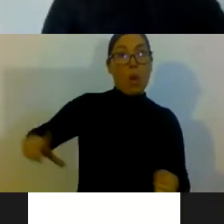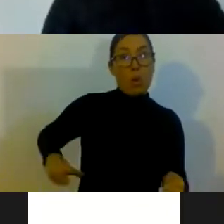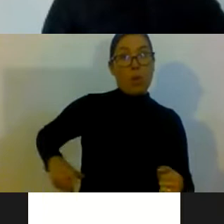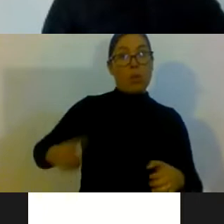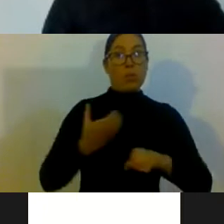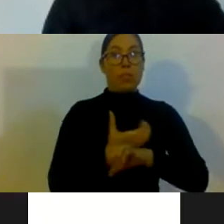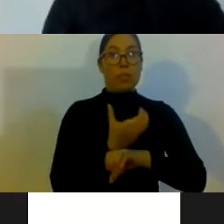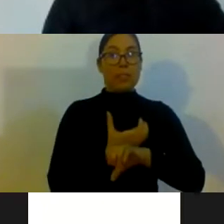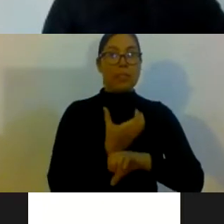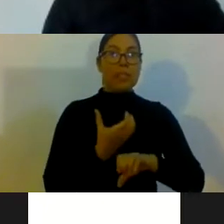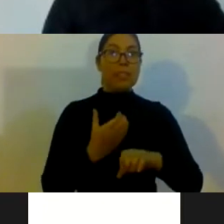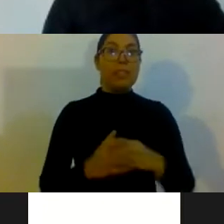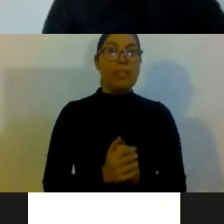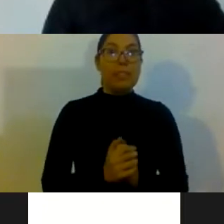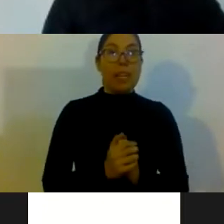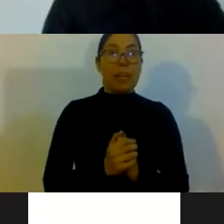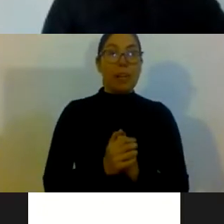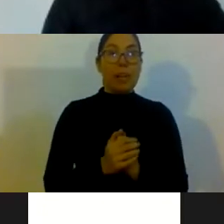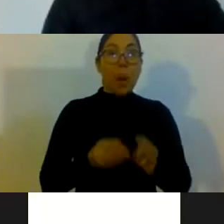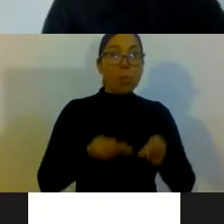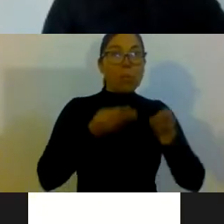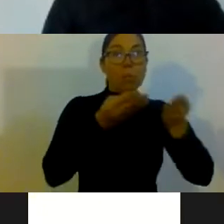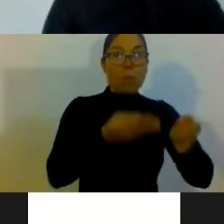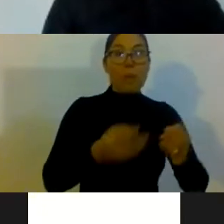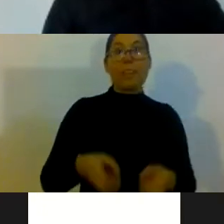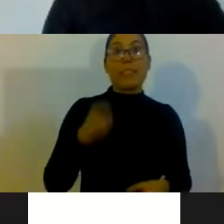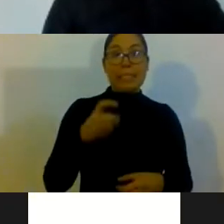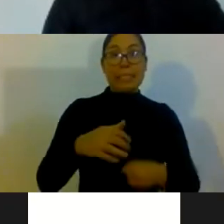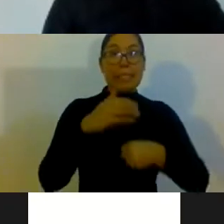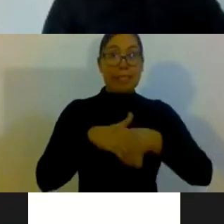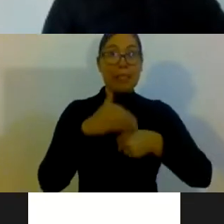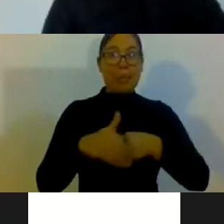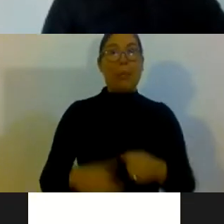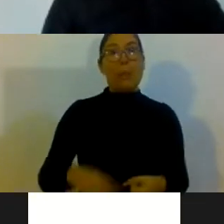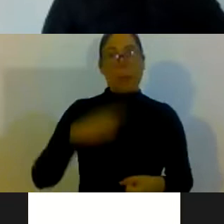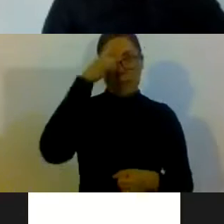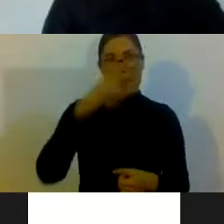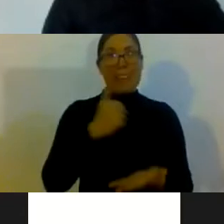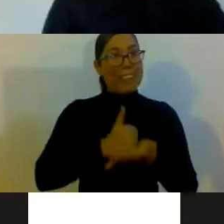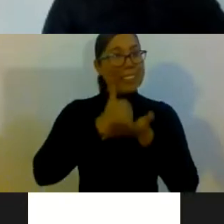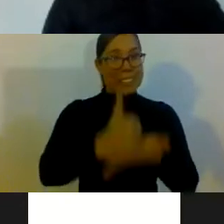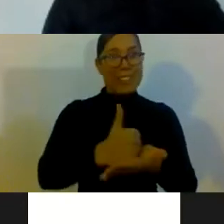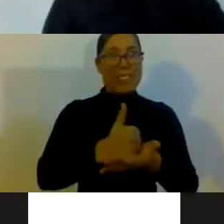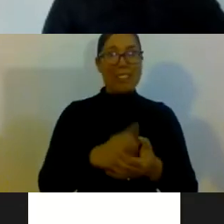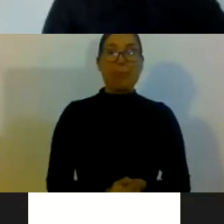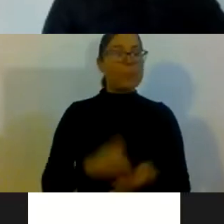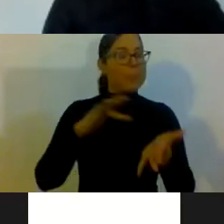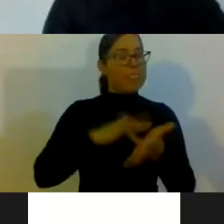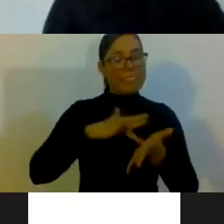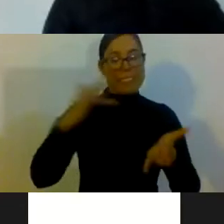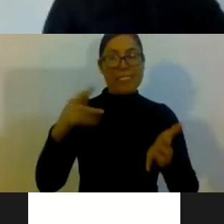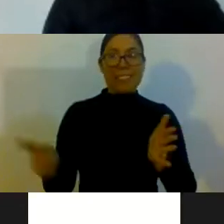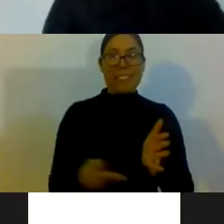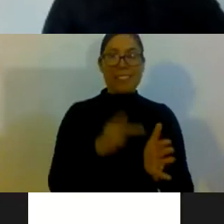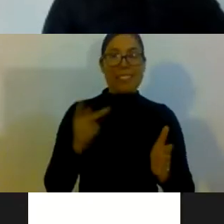mayor momento de atención de este tipo de circunstancias. Les agradecemos nuevamente su compañía y